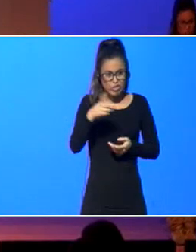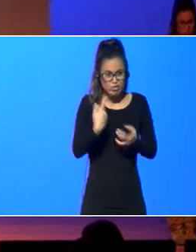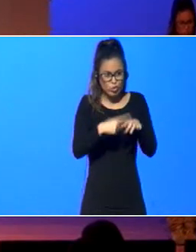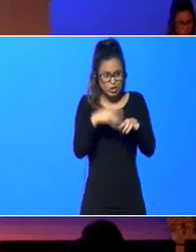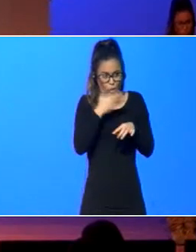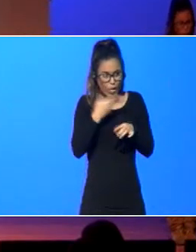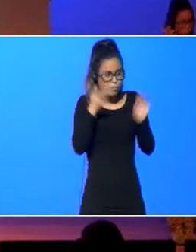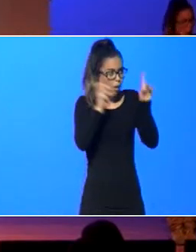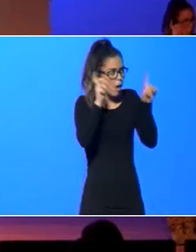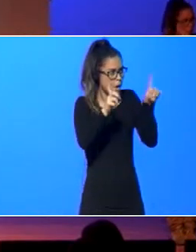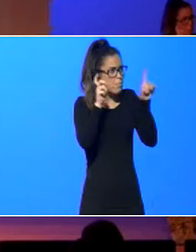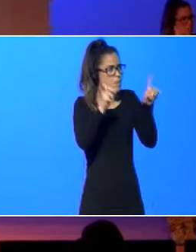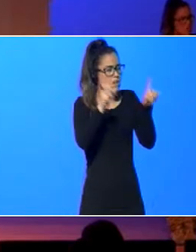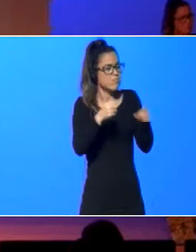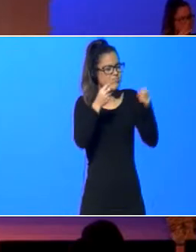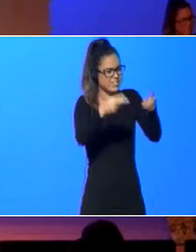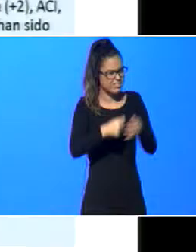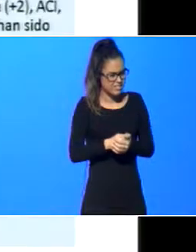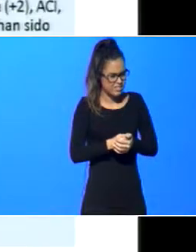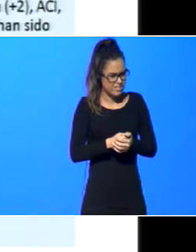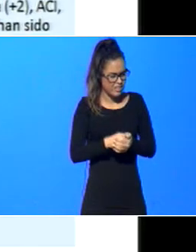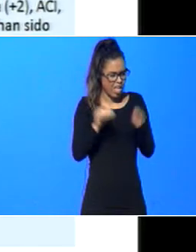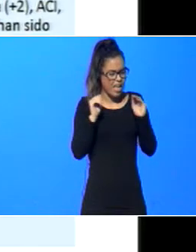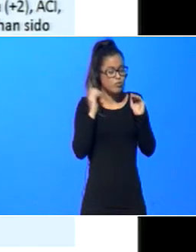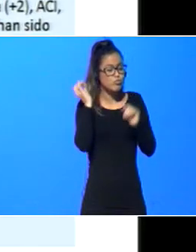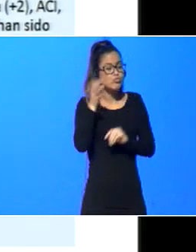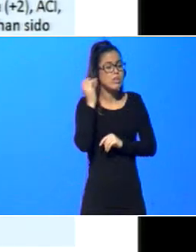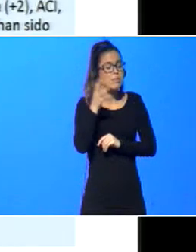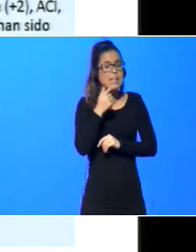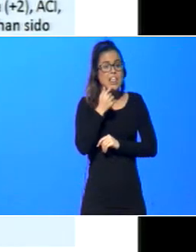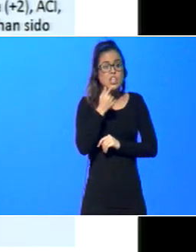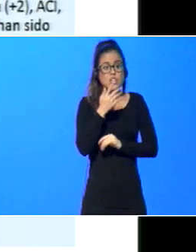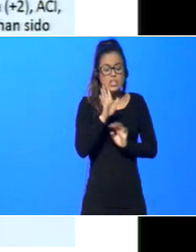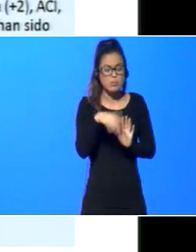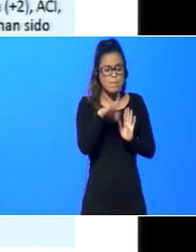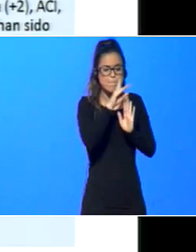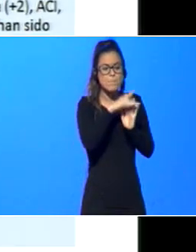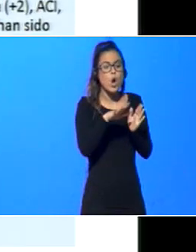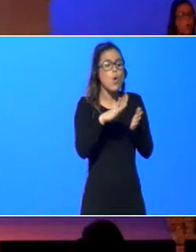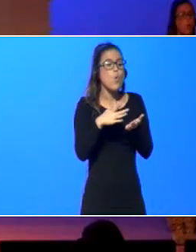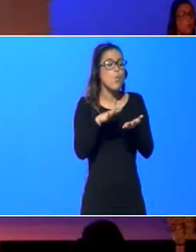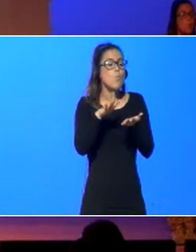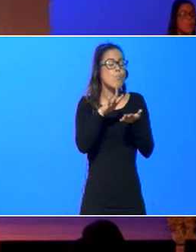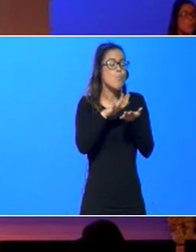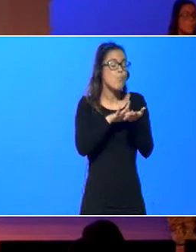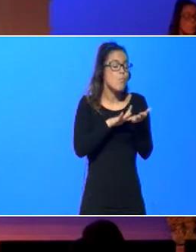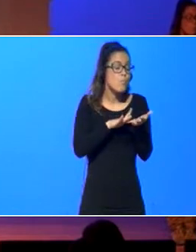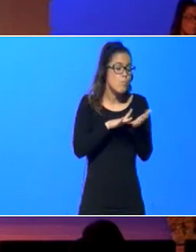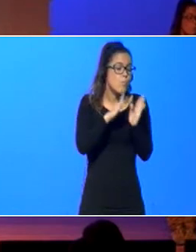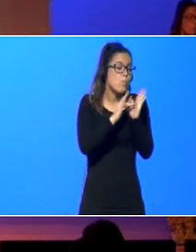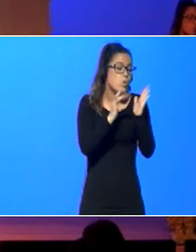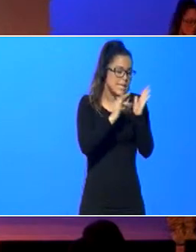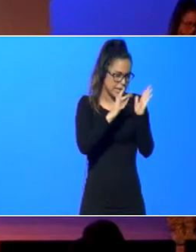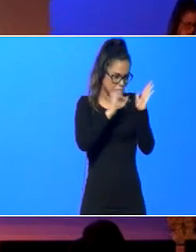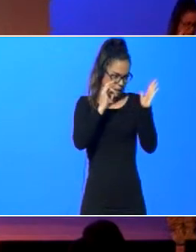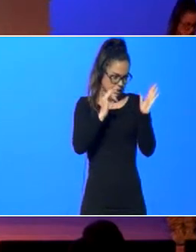un seminario que yo estuve a la tarde, se dijo pulir. El decreto dice pulir libros de textos. No hay que enseñar todo.